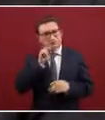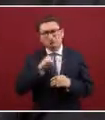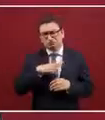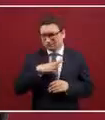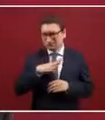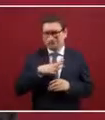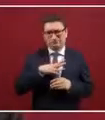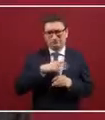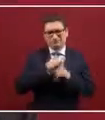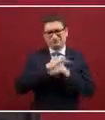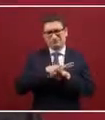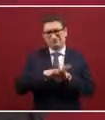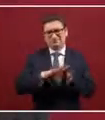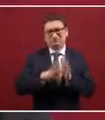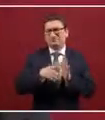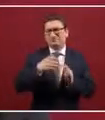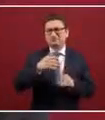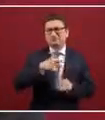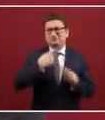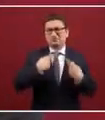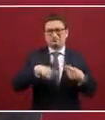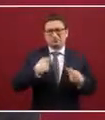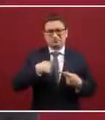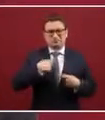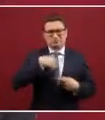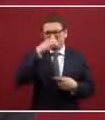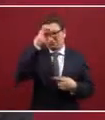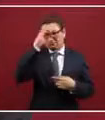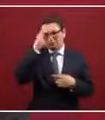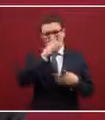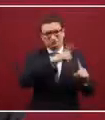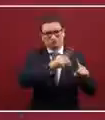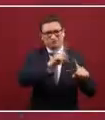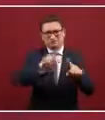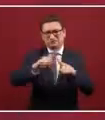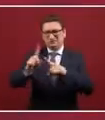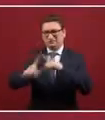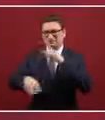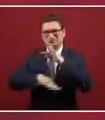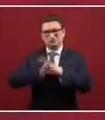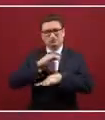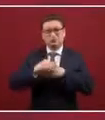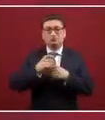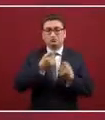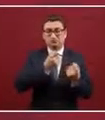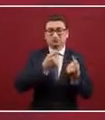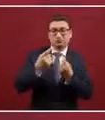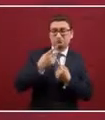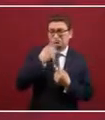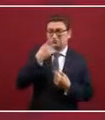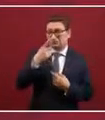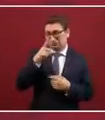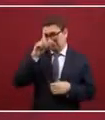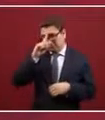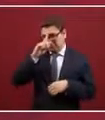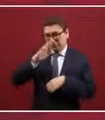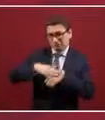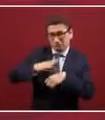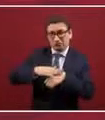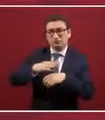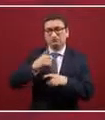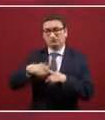están las más variadas opiniones, todas las recomendaciones.